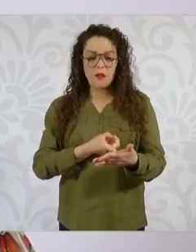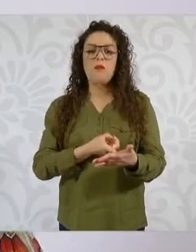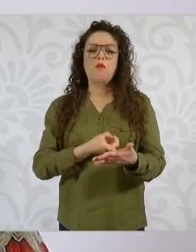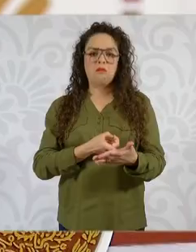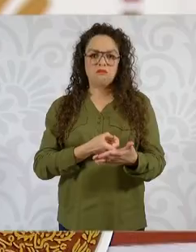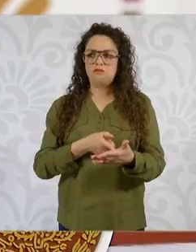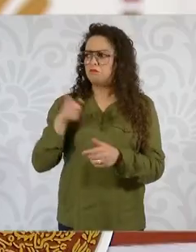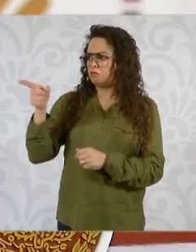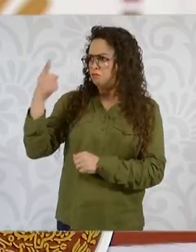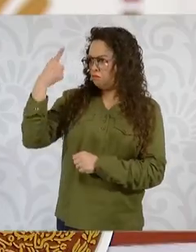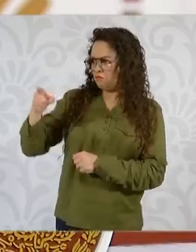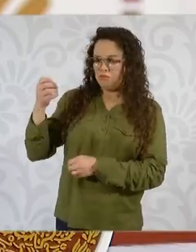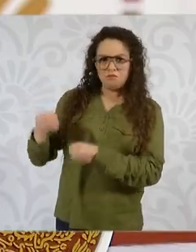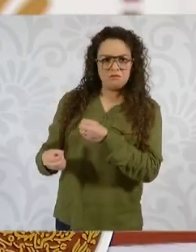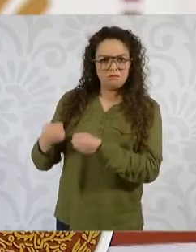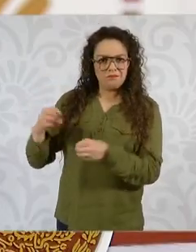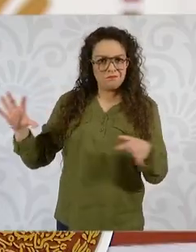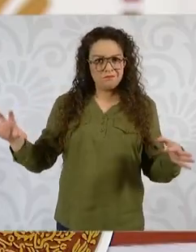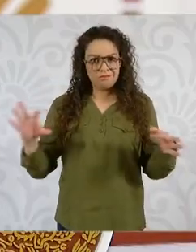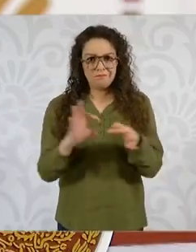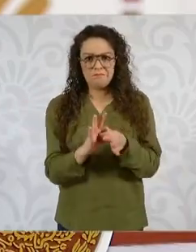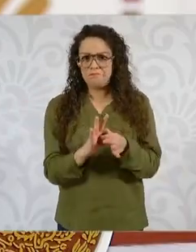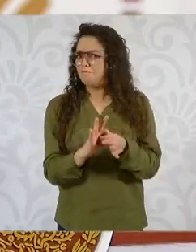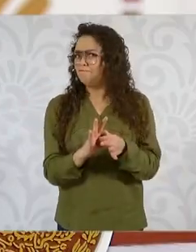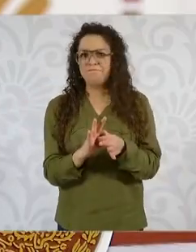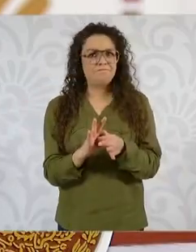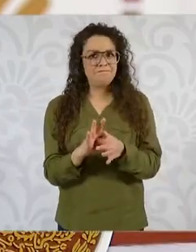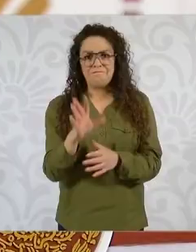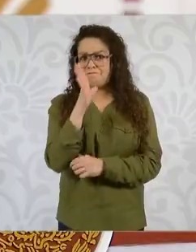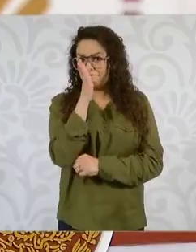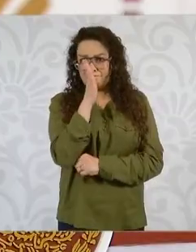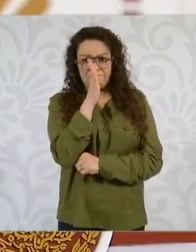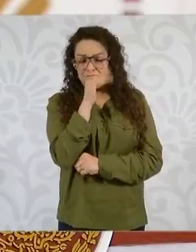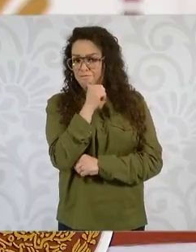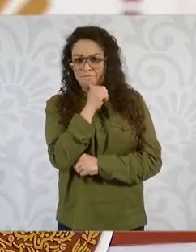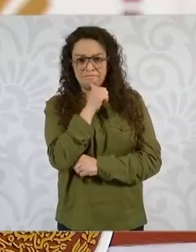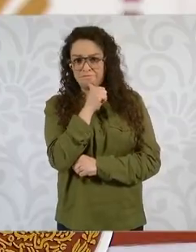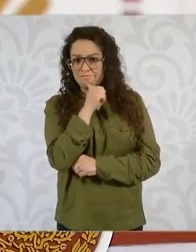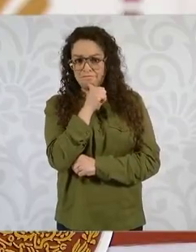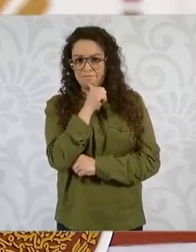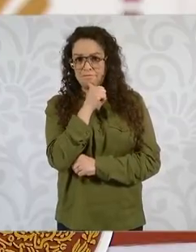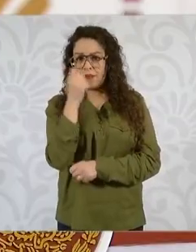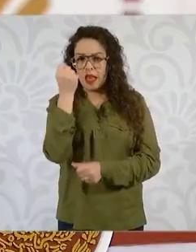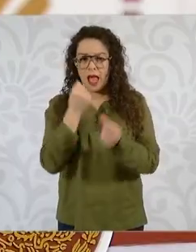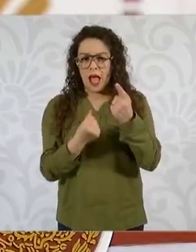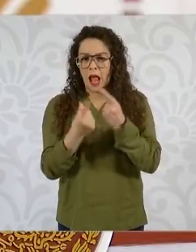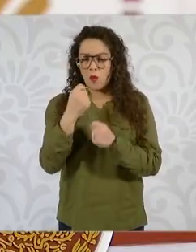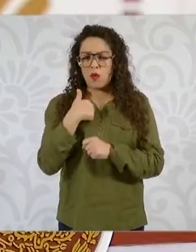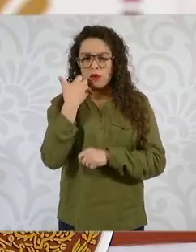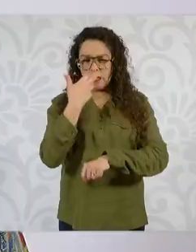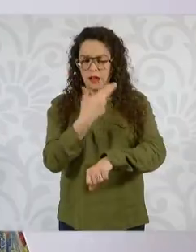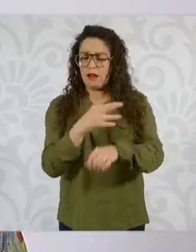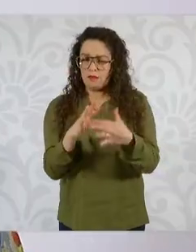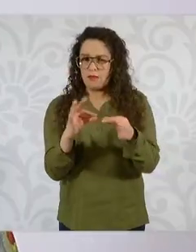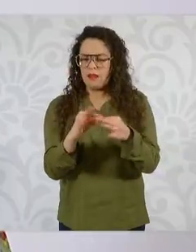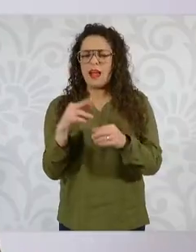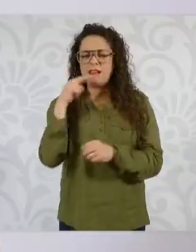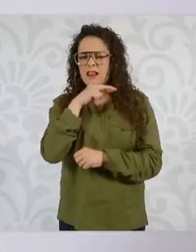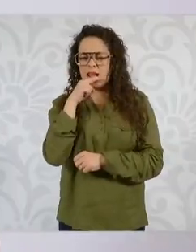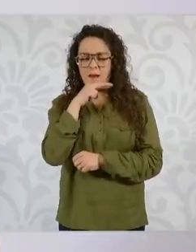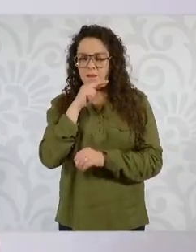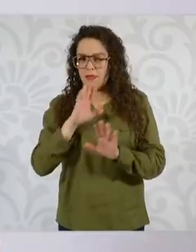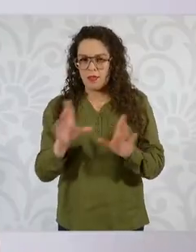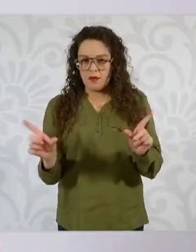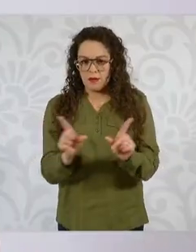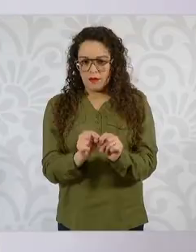ordenando los jueces. Sólo les voy a decir algunos de manera muy rápida. es una